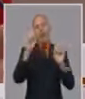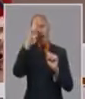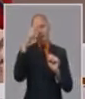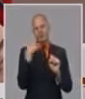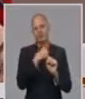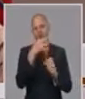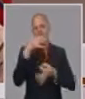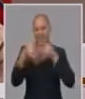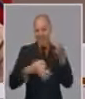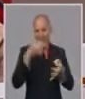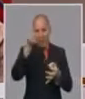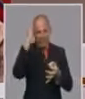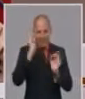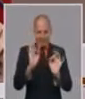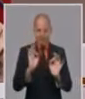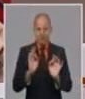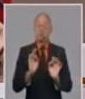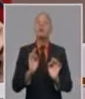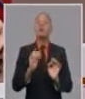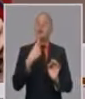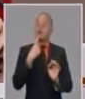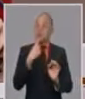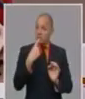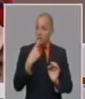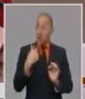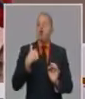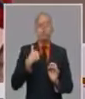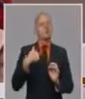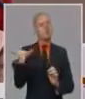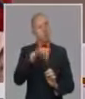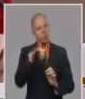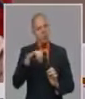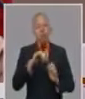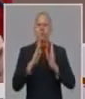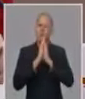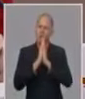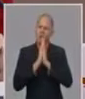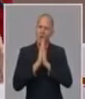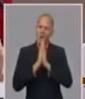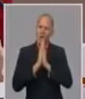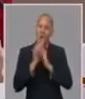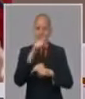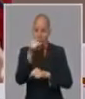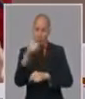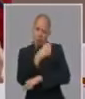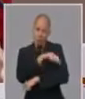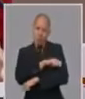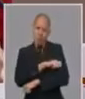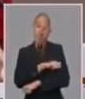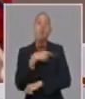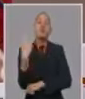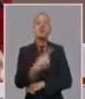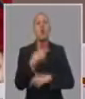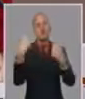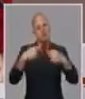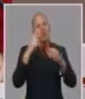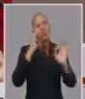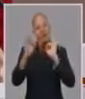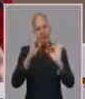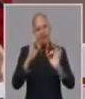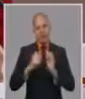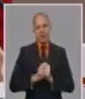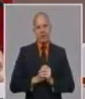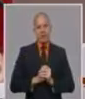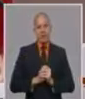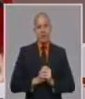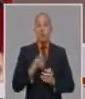dicen la mayoría de nuestros expertos cuando hablan. Tenemos que cuidarnos. La autorresponsabilidad hoy es